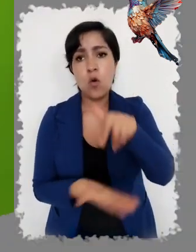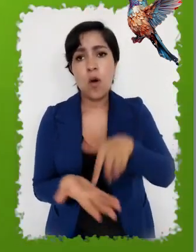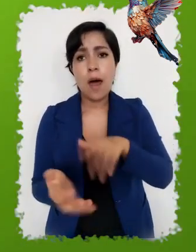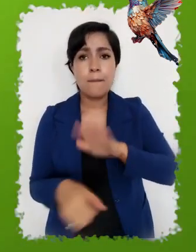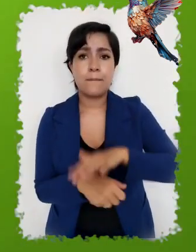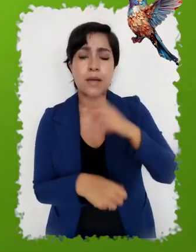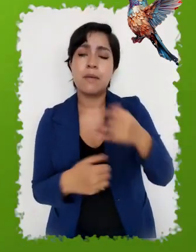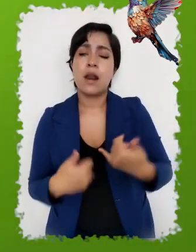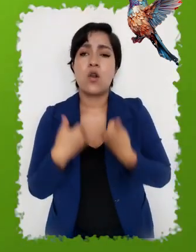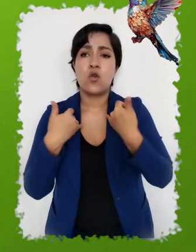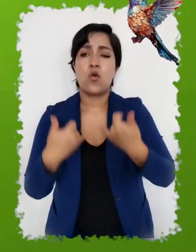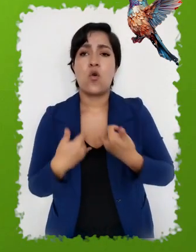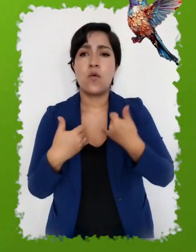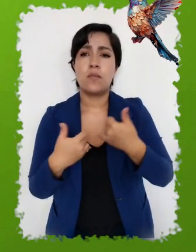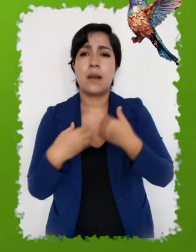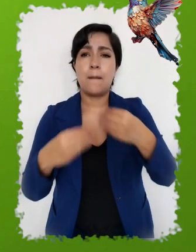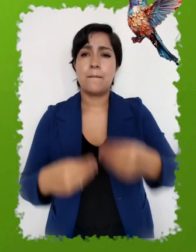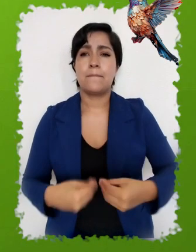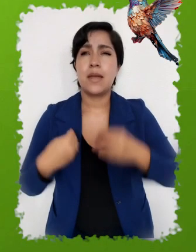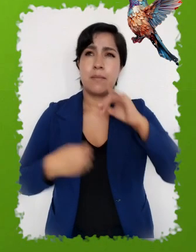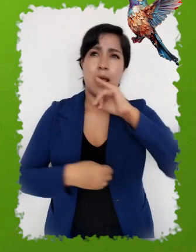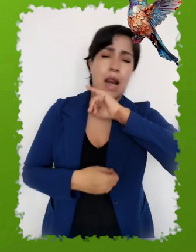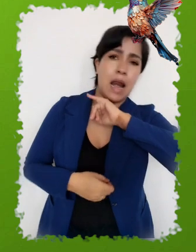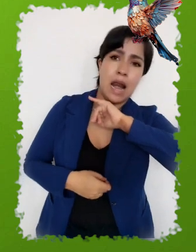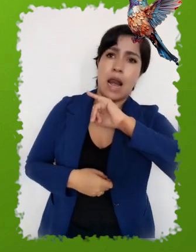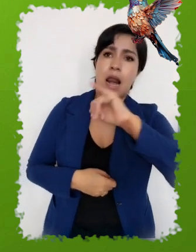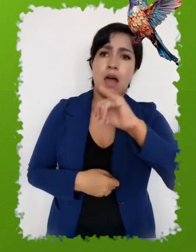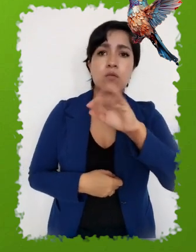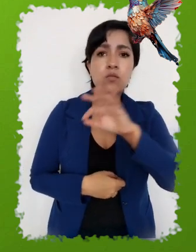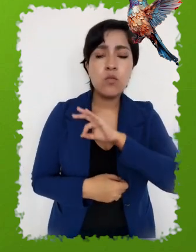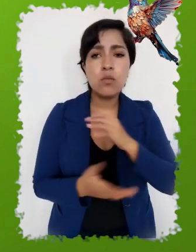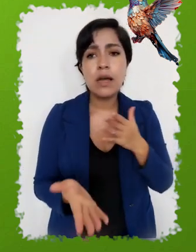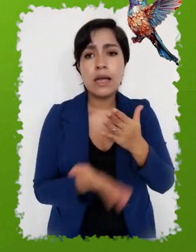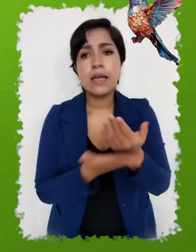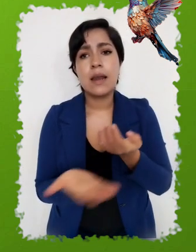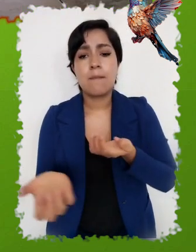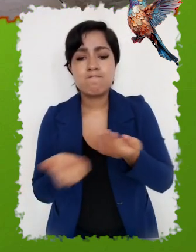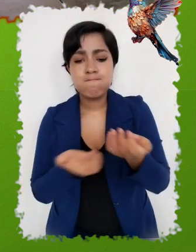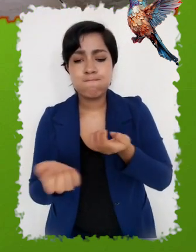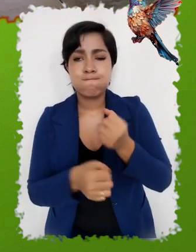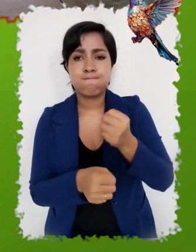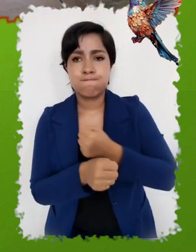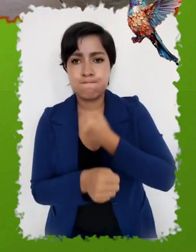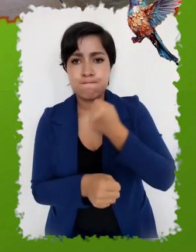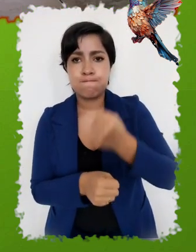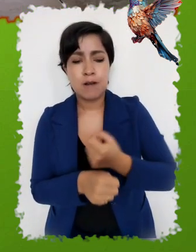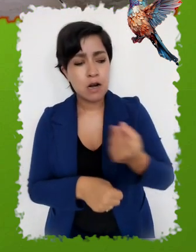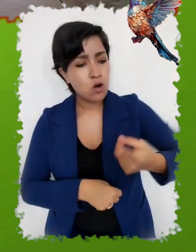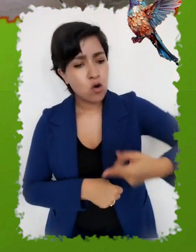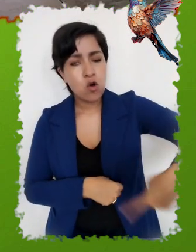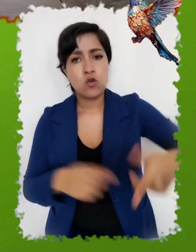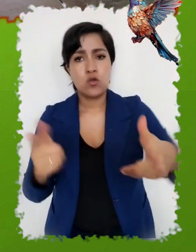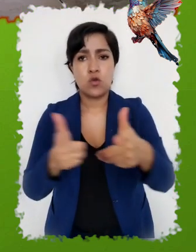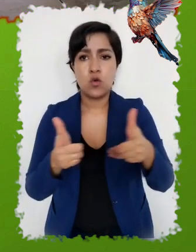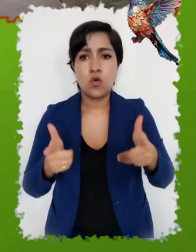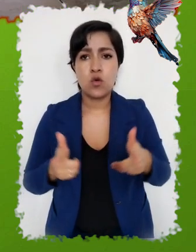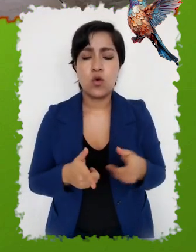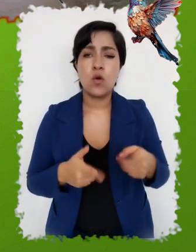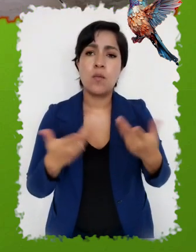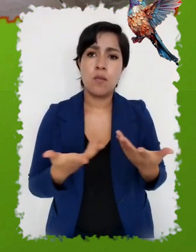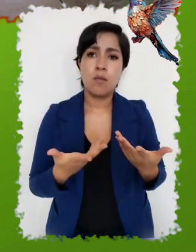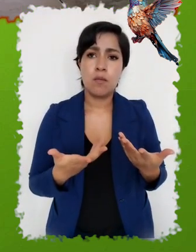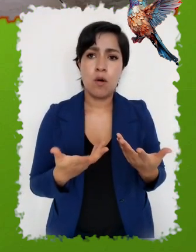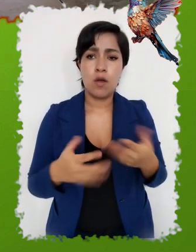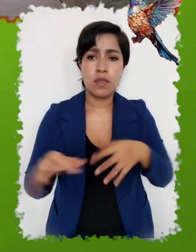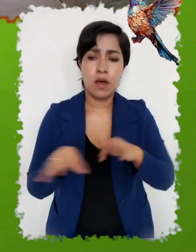para que los chicos que a lo mejor viven lejos de algún espacio puedan acudir a entrenar no en este caso nosotros como special olympics trabajamos